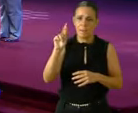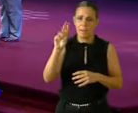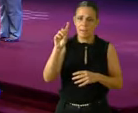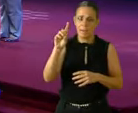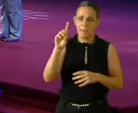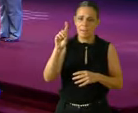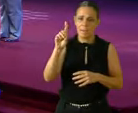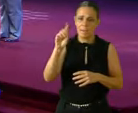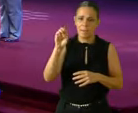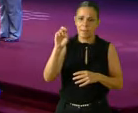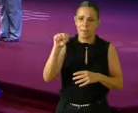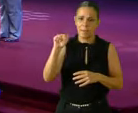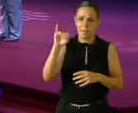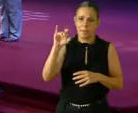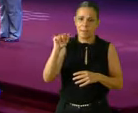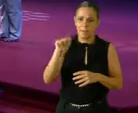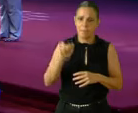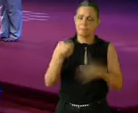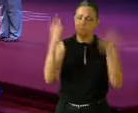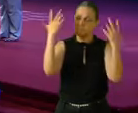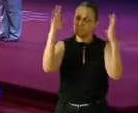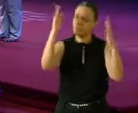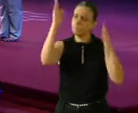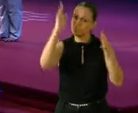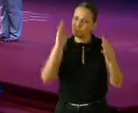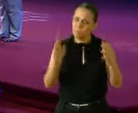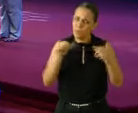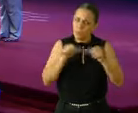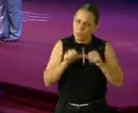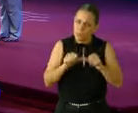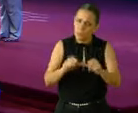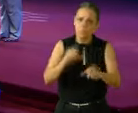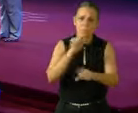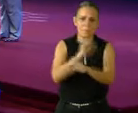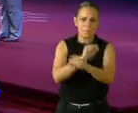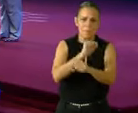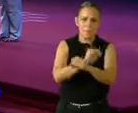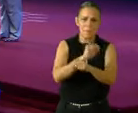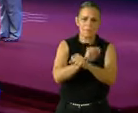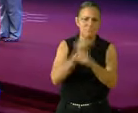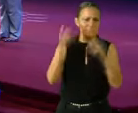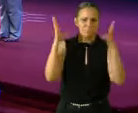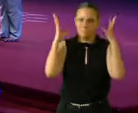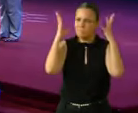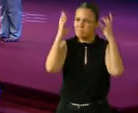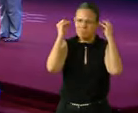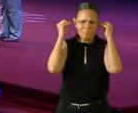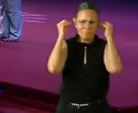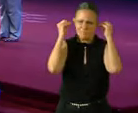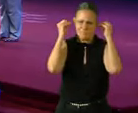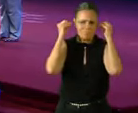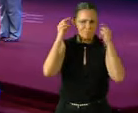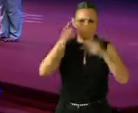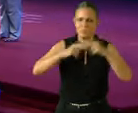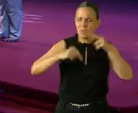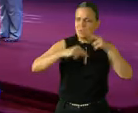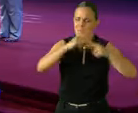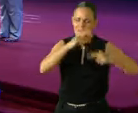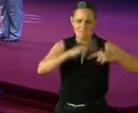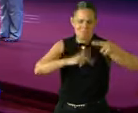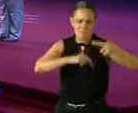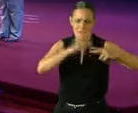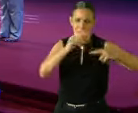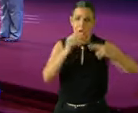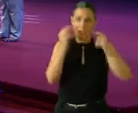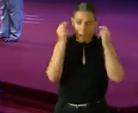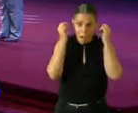Denle un aplauso a Dios que se sigue trabajando. Cierre sus oídos a lo que no edifica y ábralos para todas estas